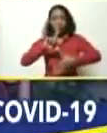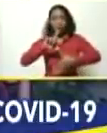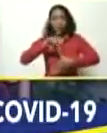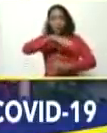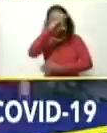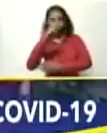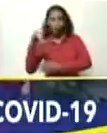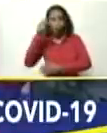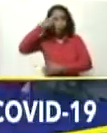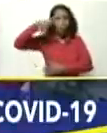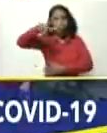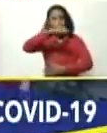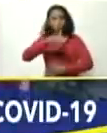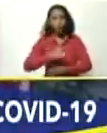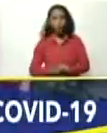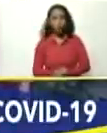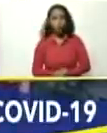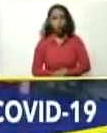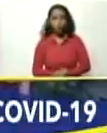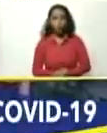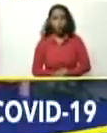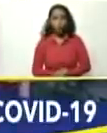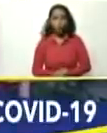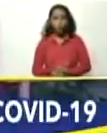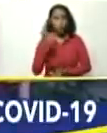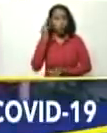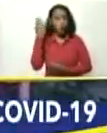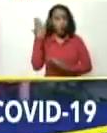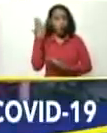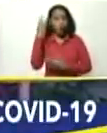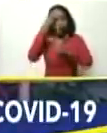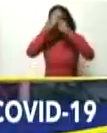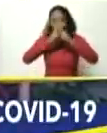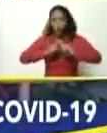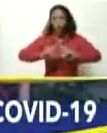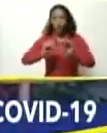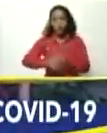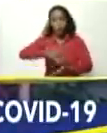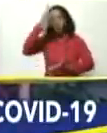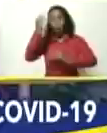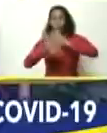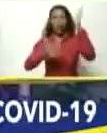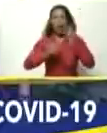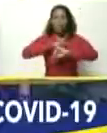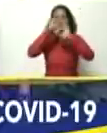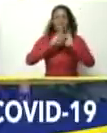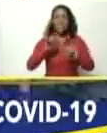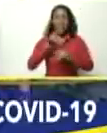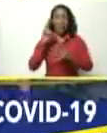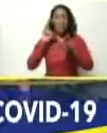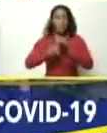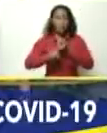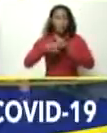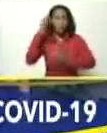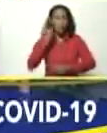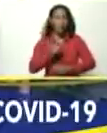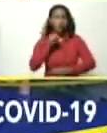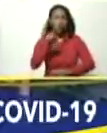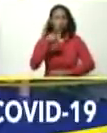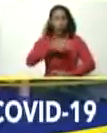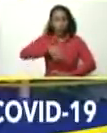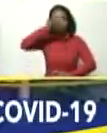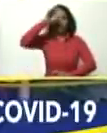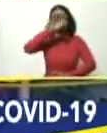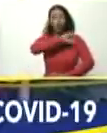Caribe, de los pueblos. Manuela Sáenz, honor y gloria. Felicidades, Manuela, donde esté tu espíritu y